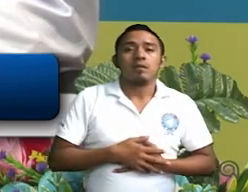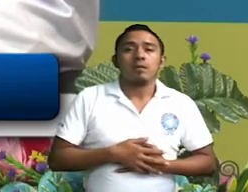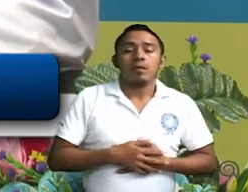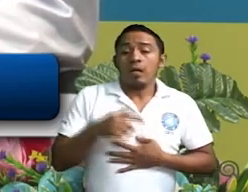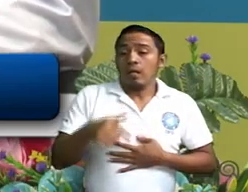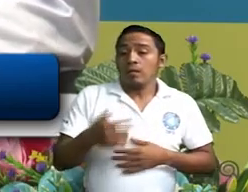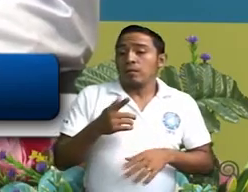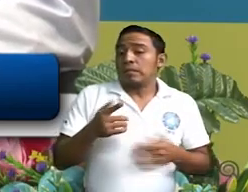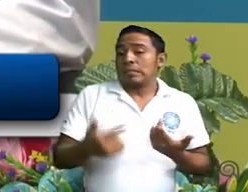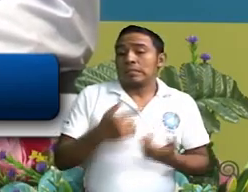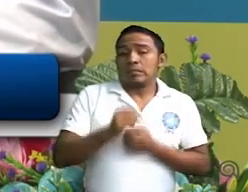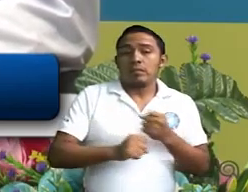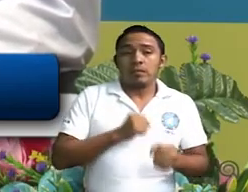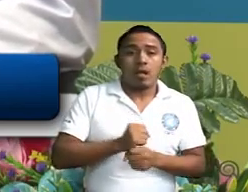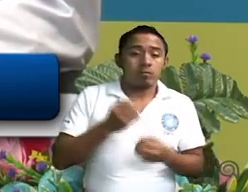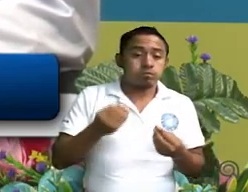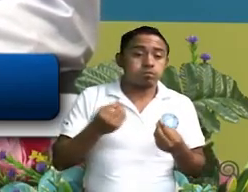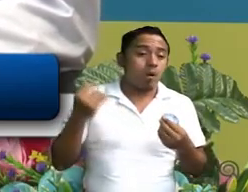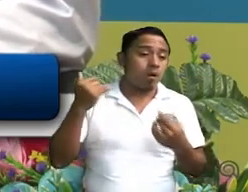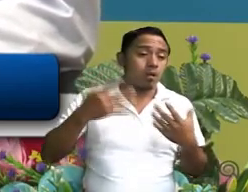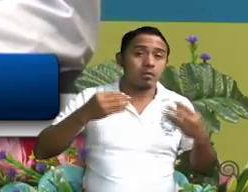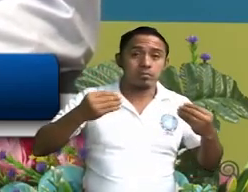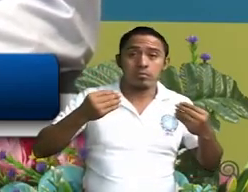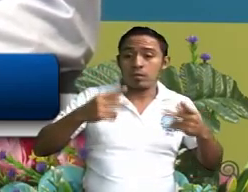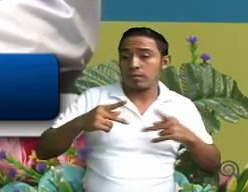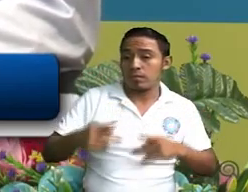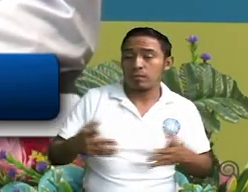momento, del siglo, que está acabando con todo, está haciendo que seamos